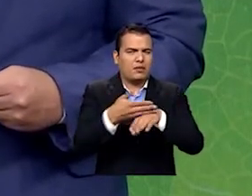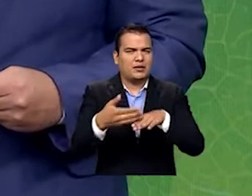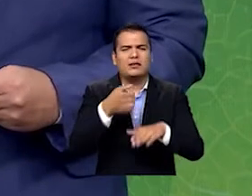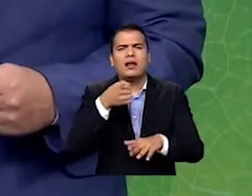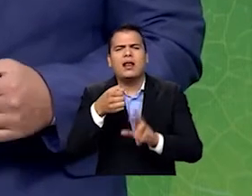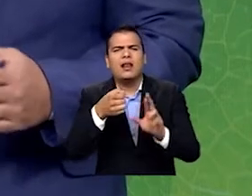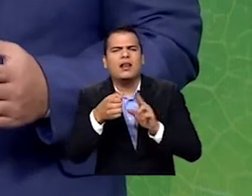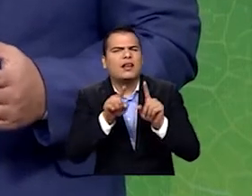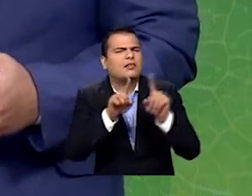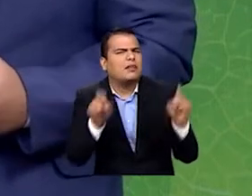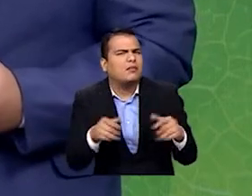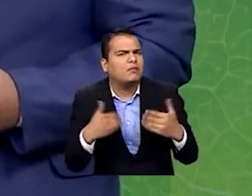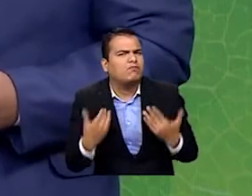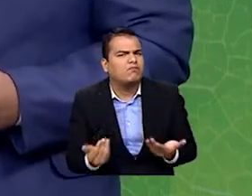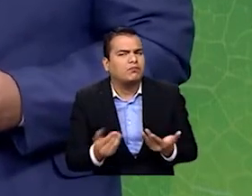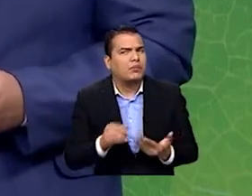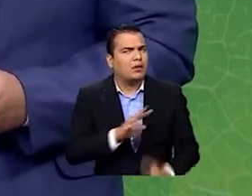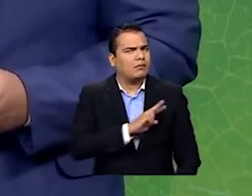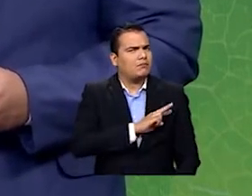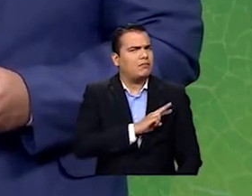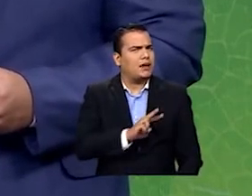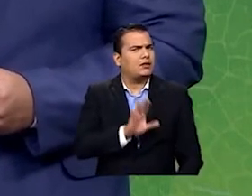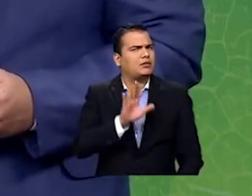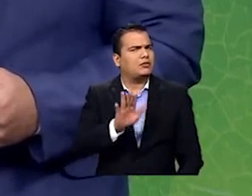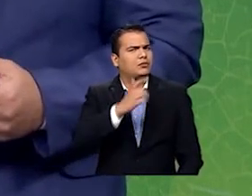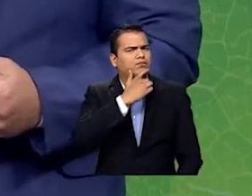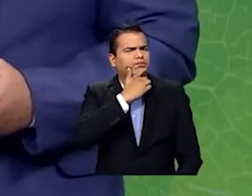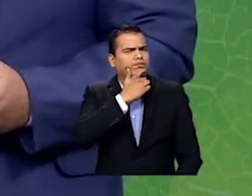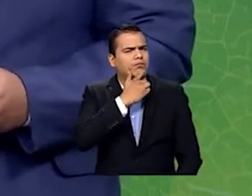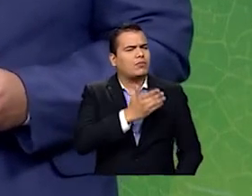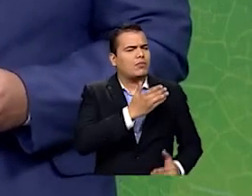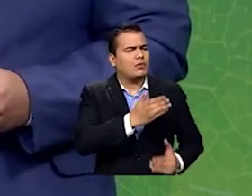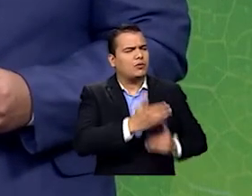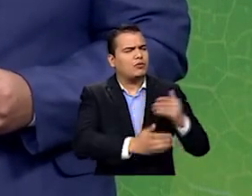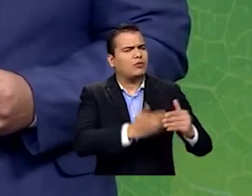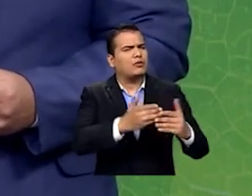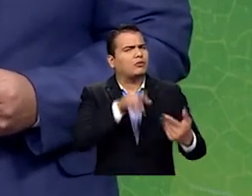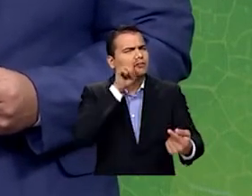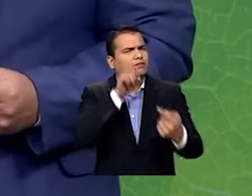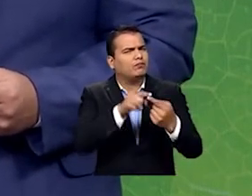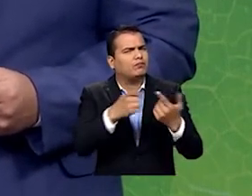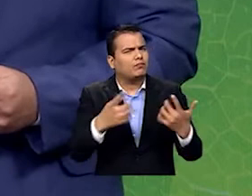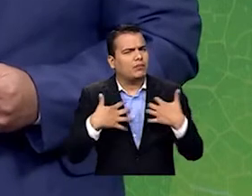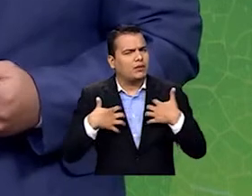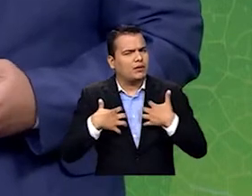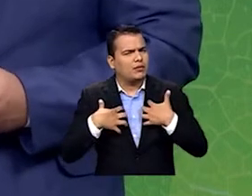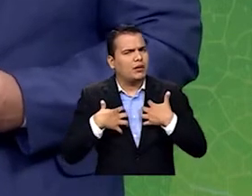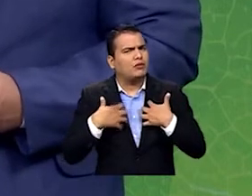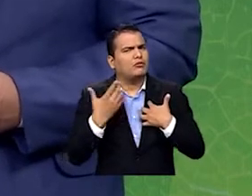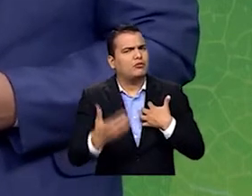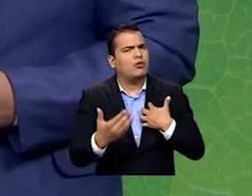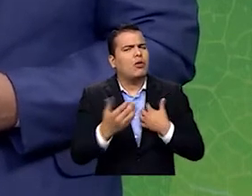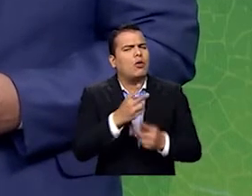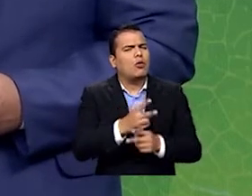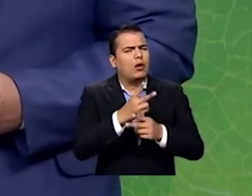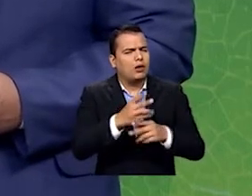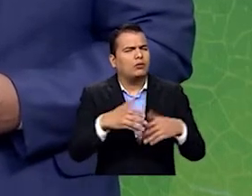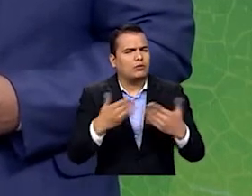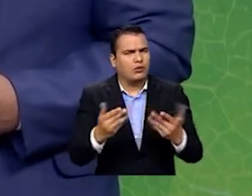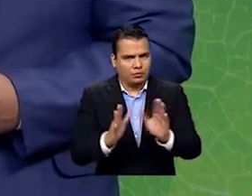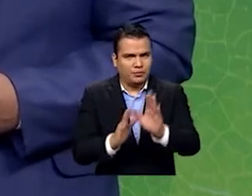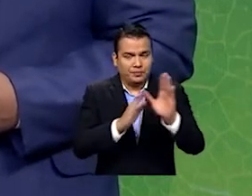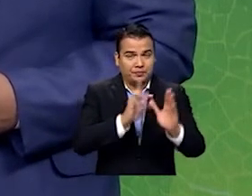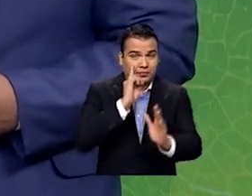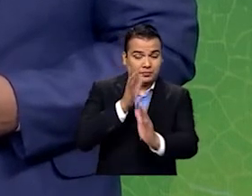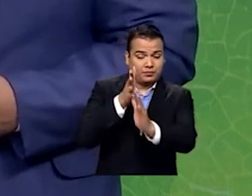entrevista de la semana sobre cómo está el Valle del Cauca y lo que se ha venido haciendo para su conservación. Mientras tanto, les contamos que en